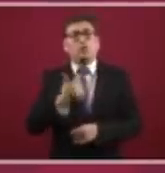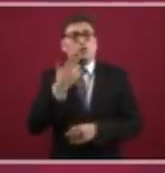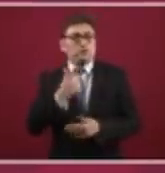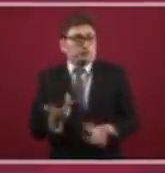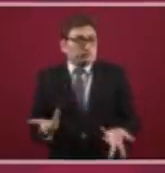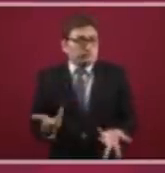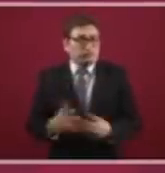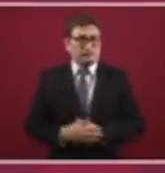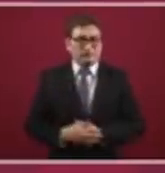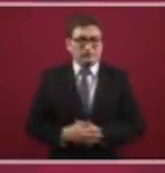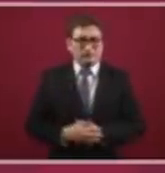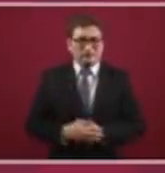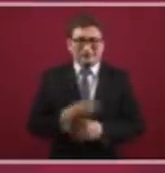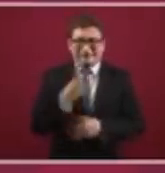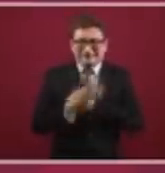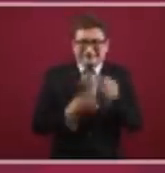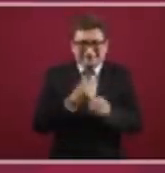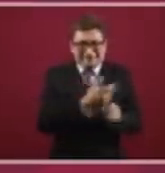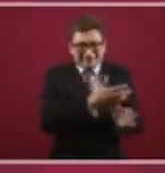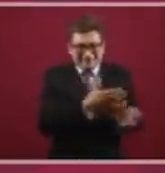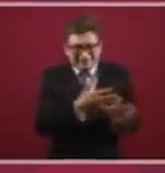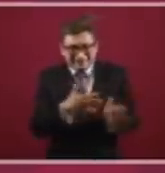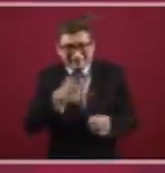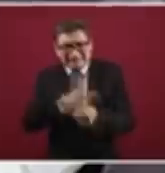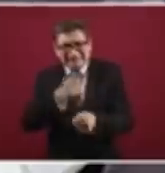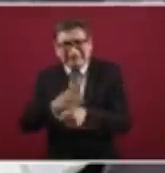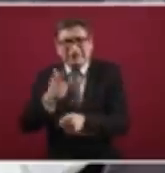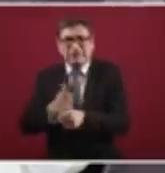porque darle más tiempo